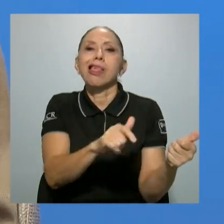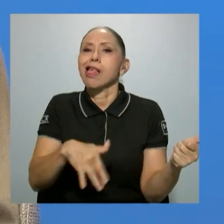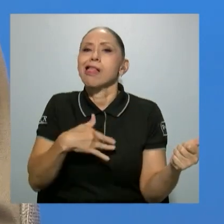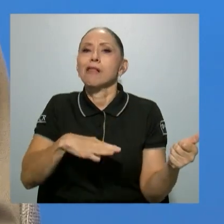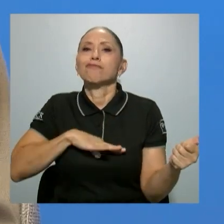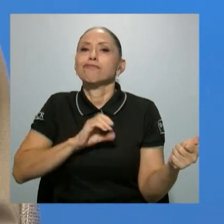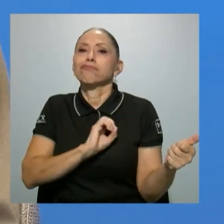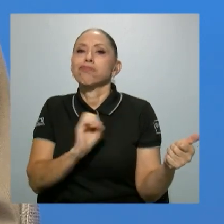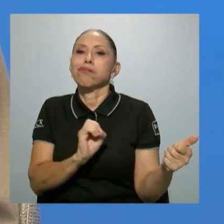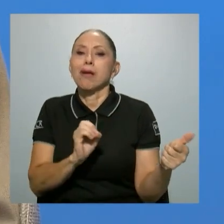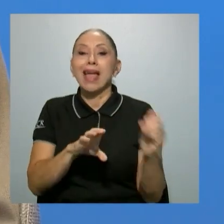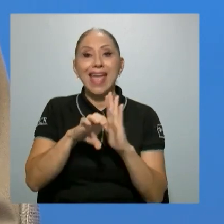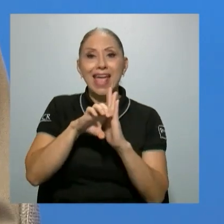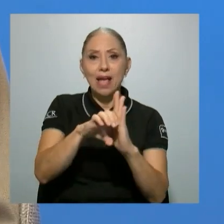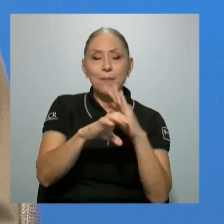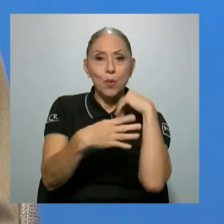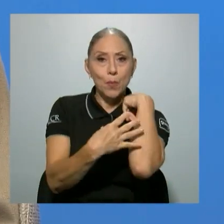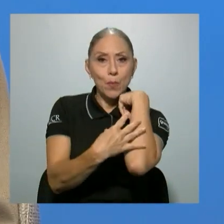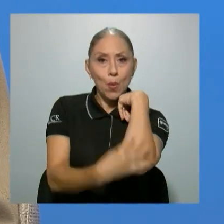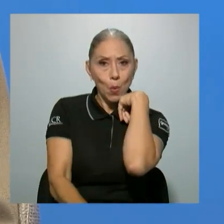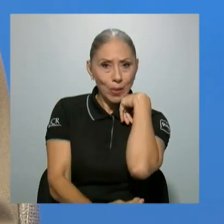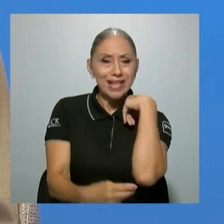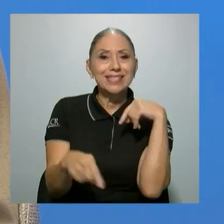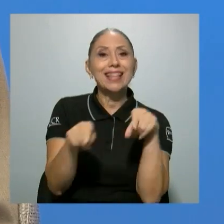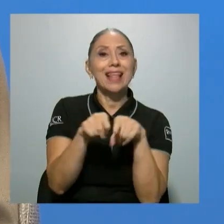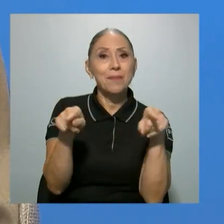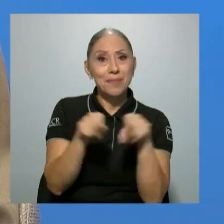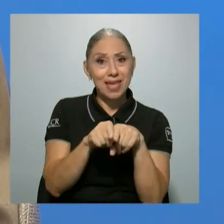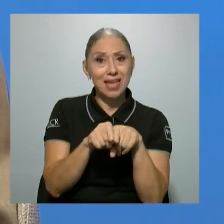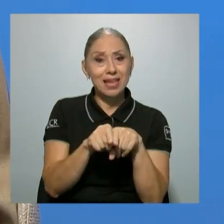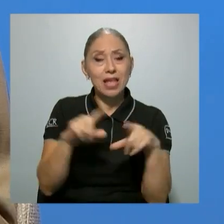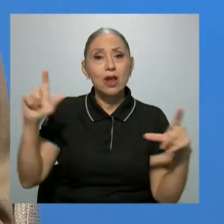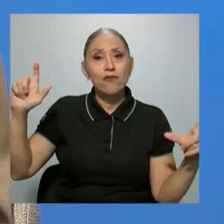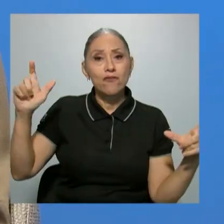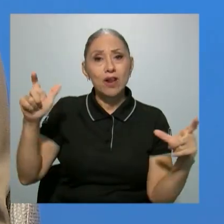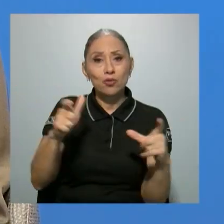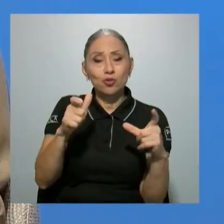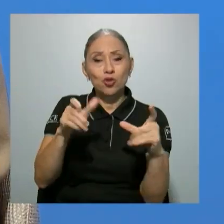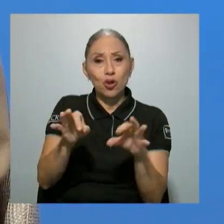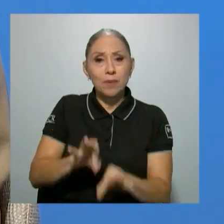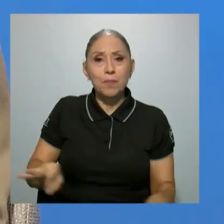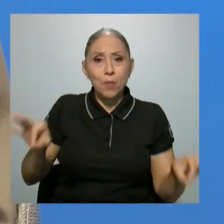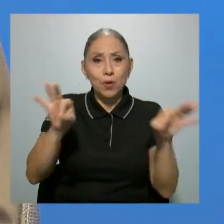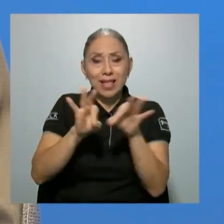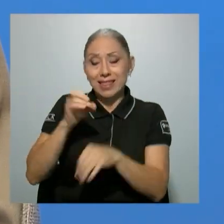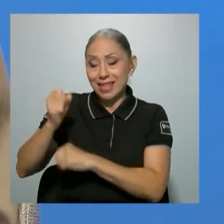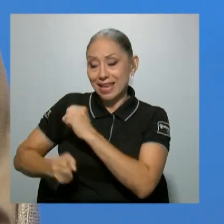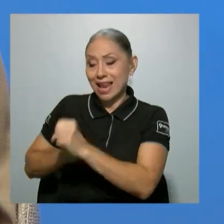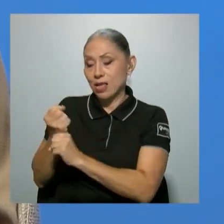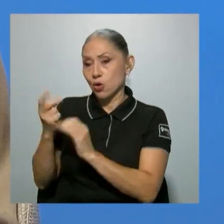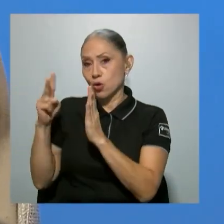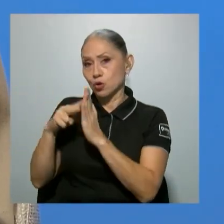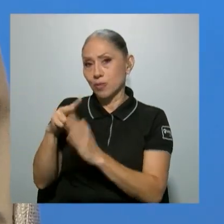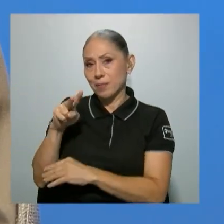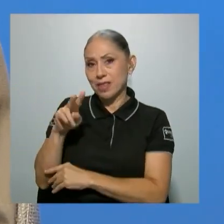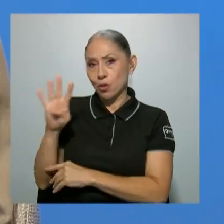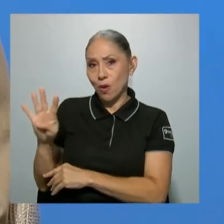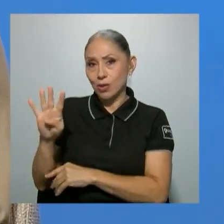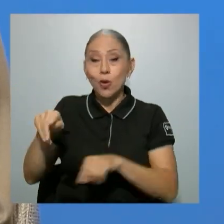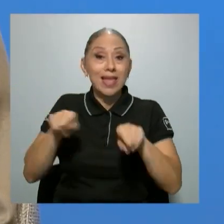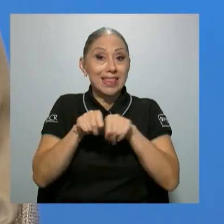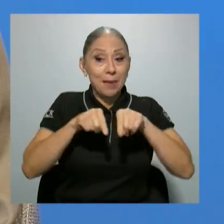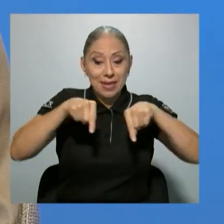Por ejemplo, la pobreza también tuvo una reducción importante en el 2024 y en este 2025 también